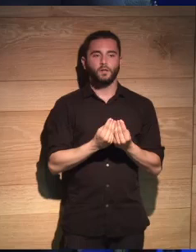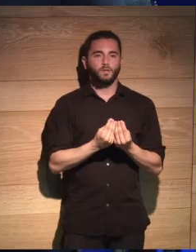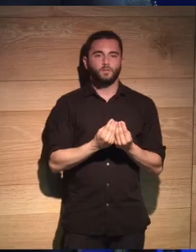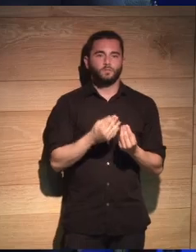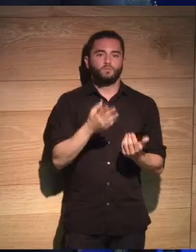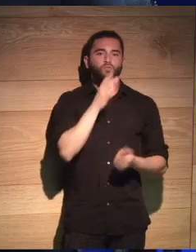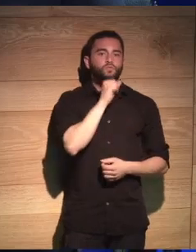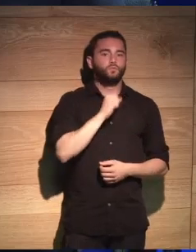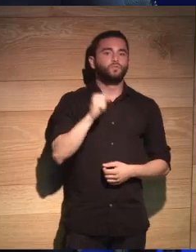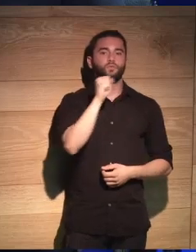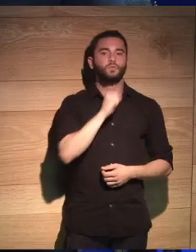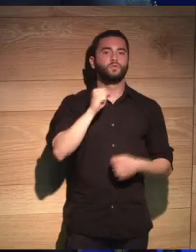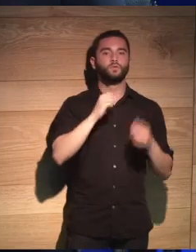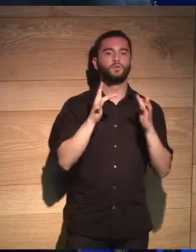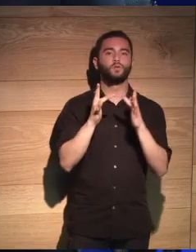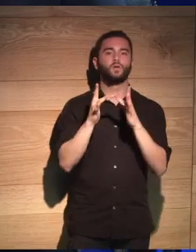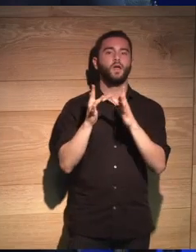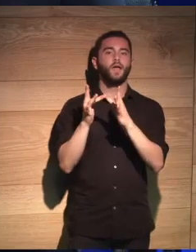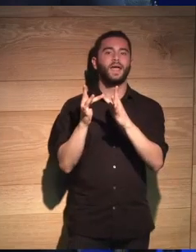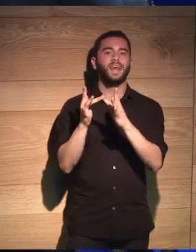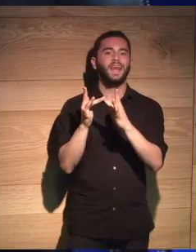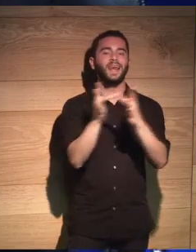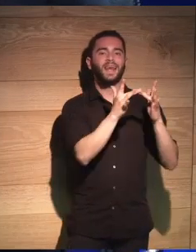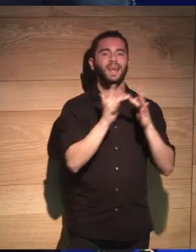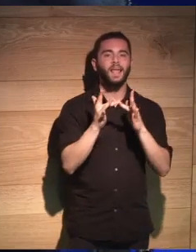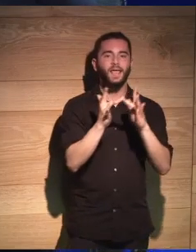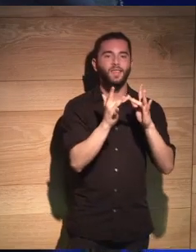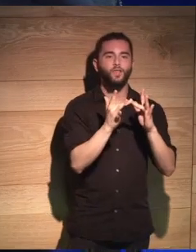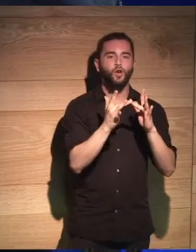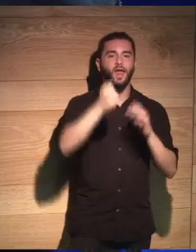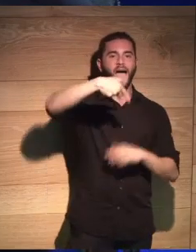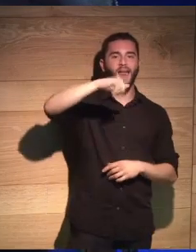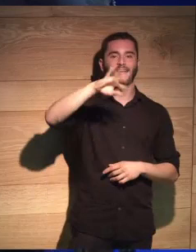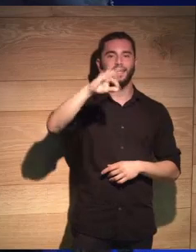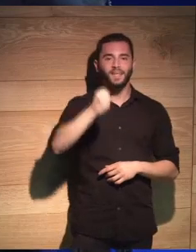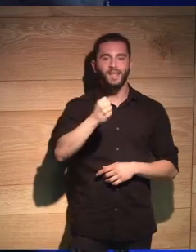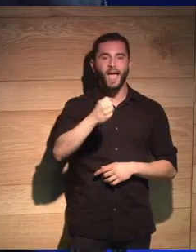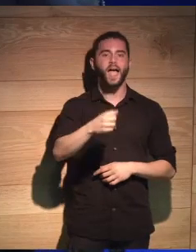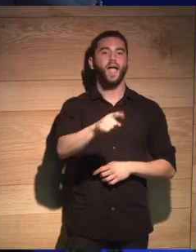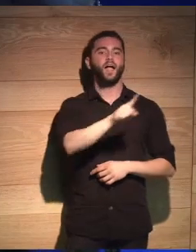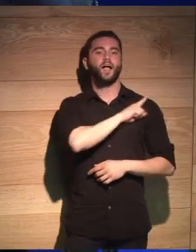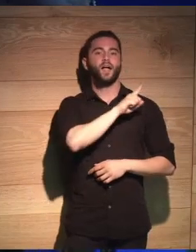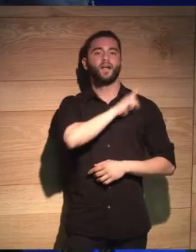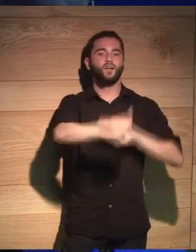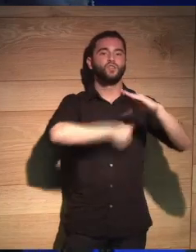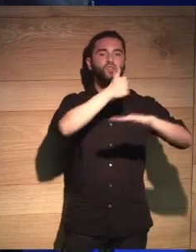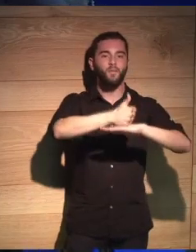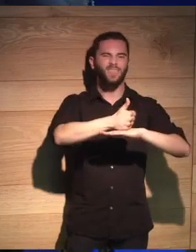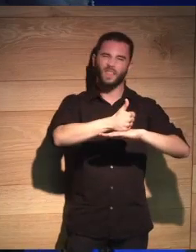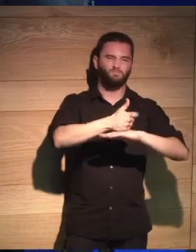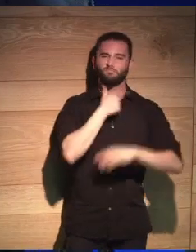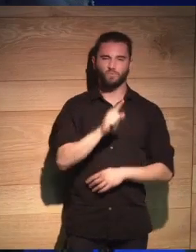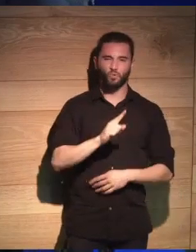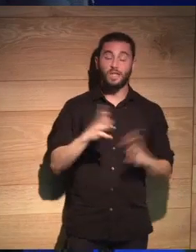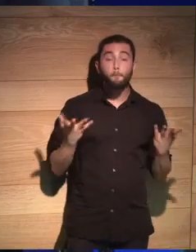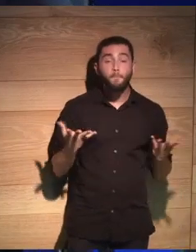no me convence la relación entre Anita y el comandante, es otra cosa, pero el ambiente